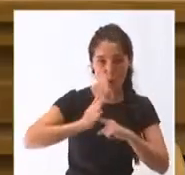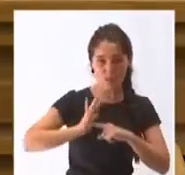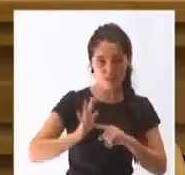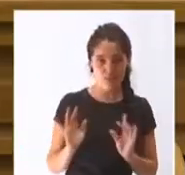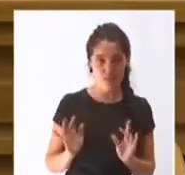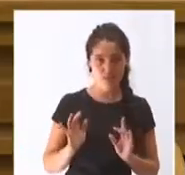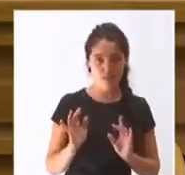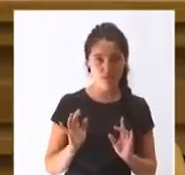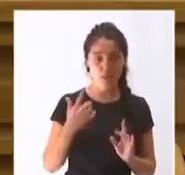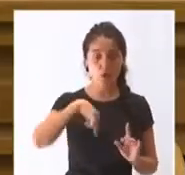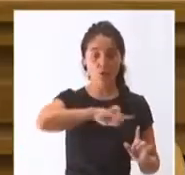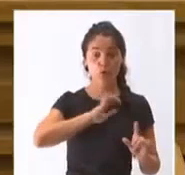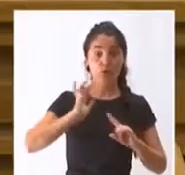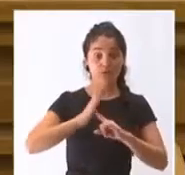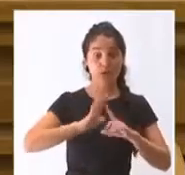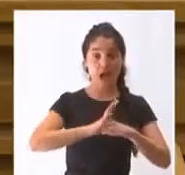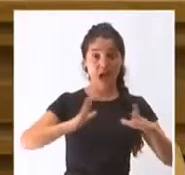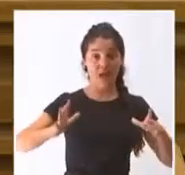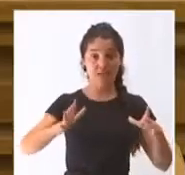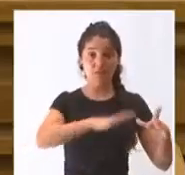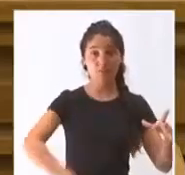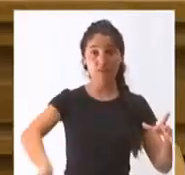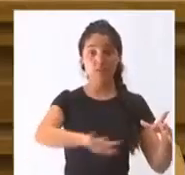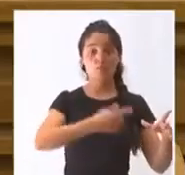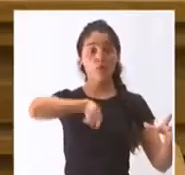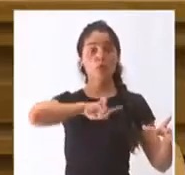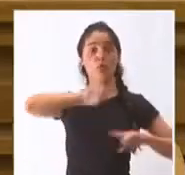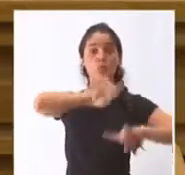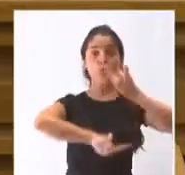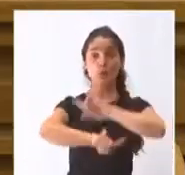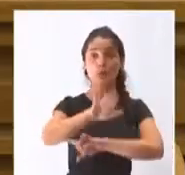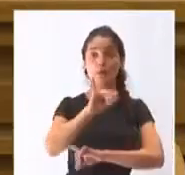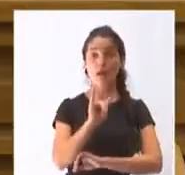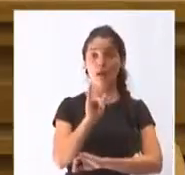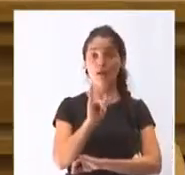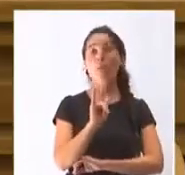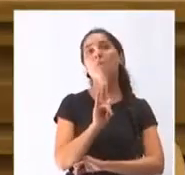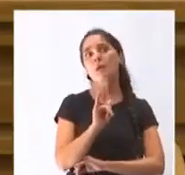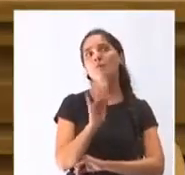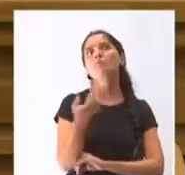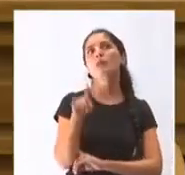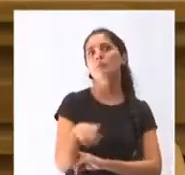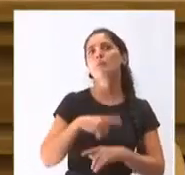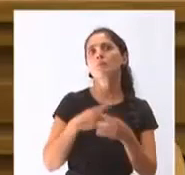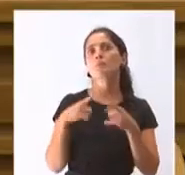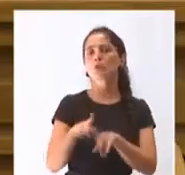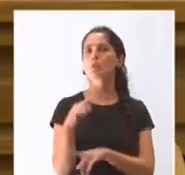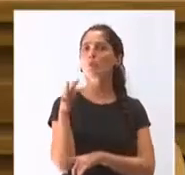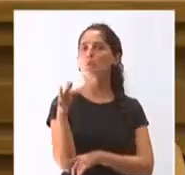tenemos como un problema pero va a ser una gran ventaja de la superficie